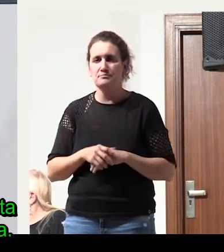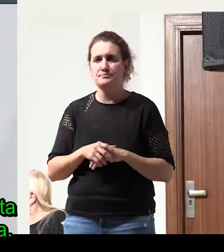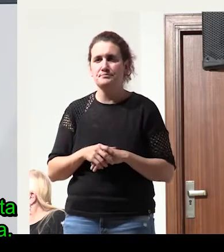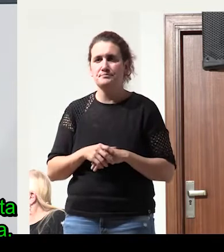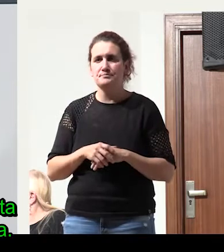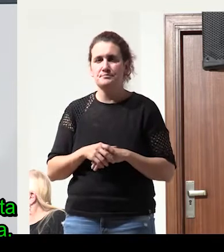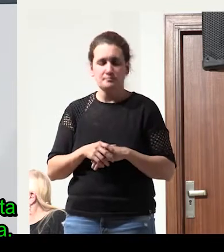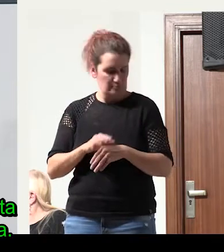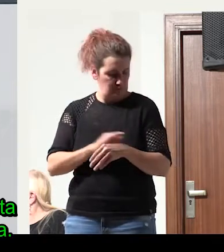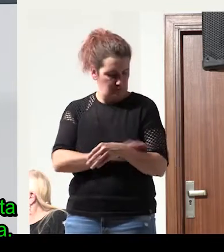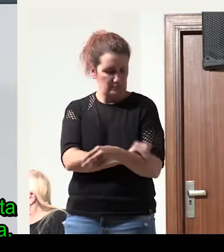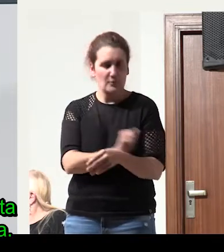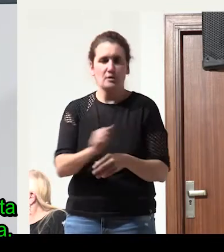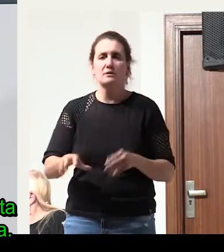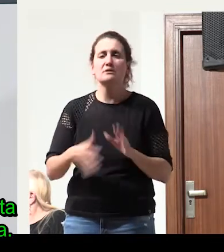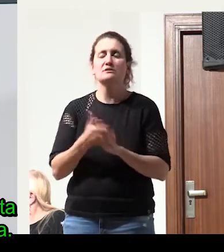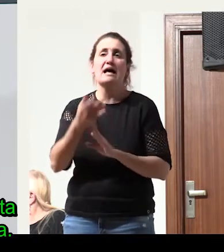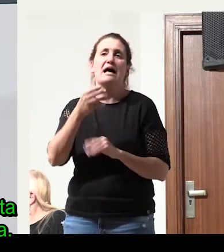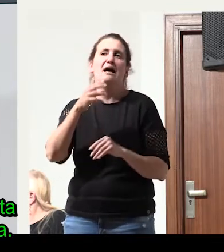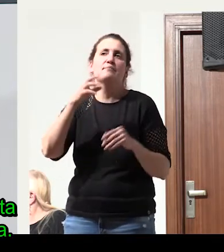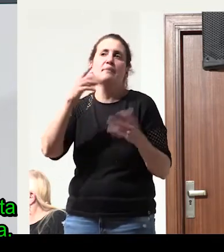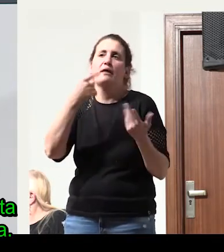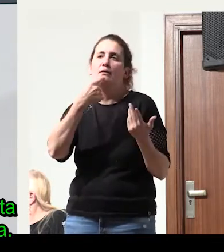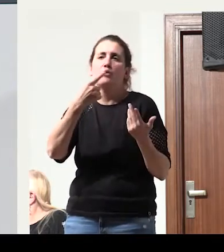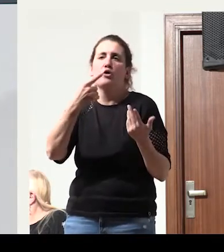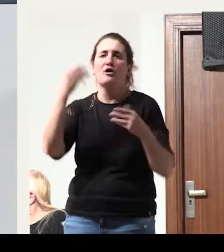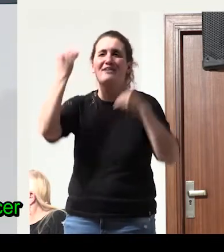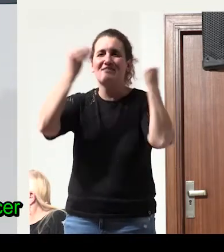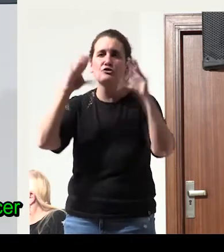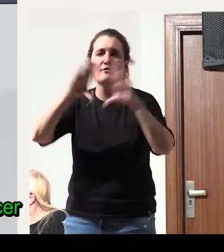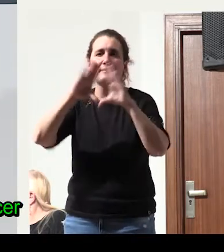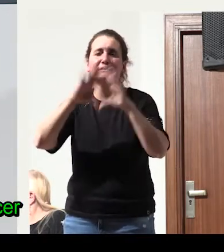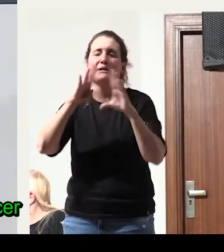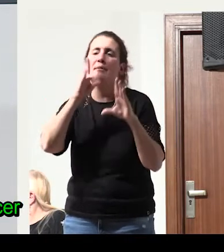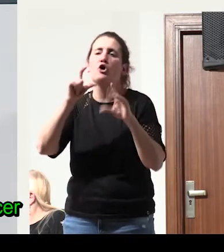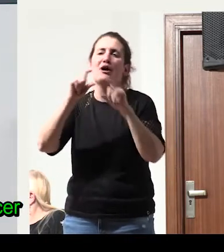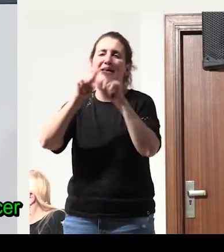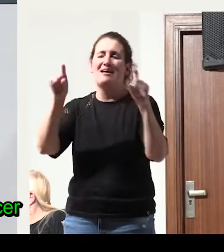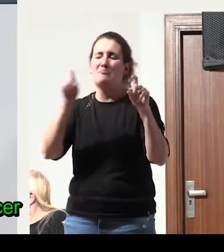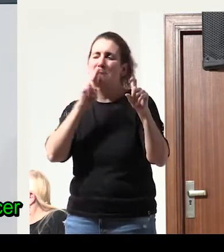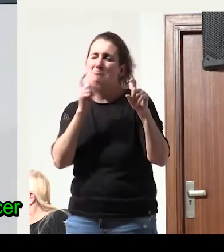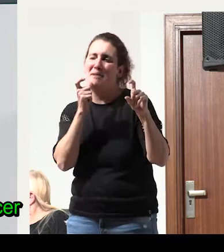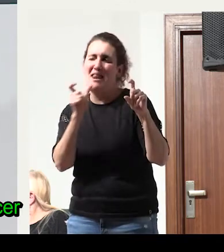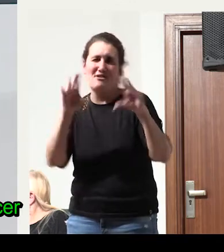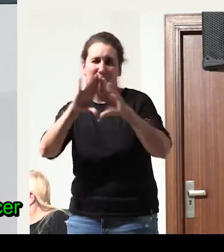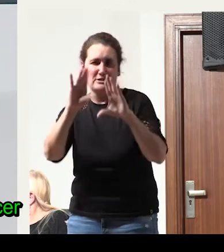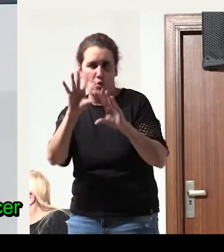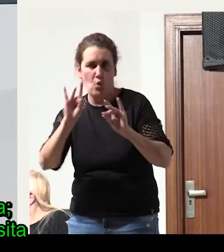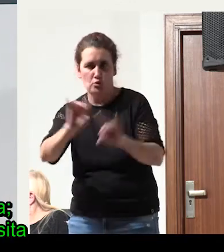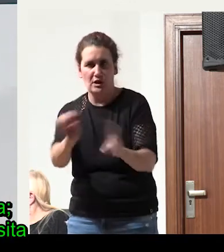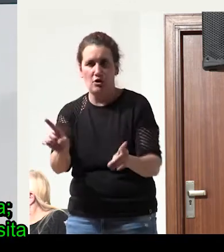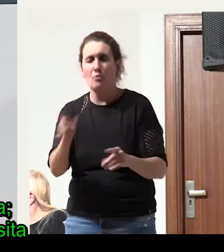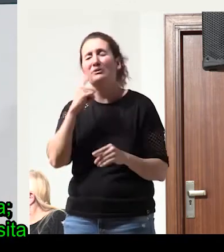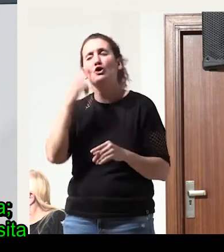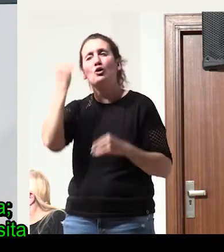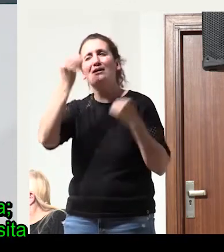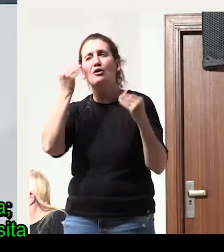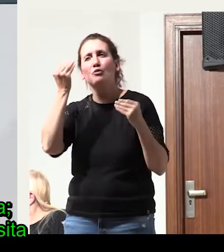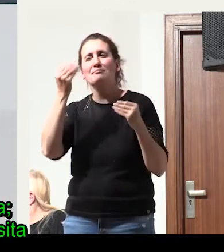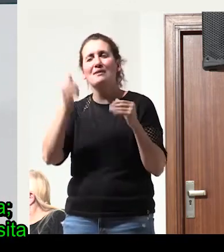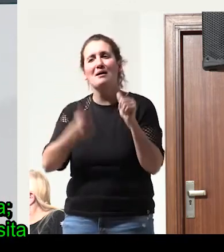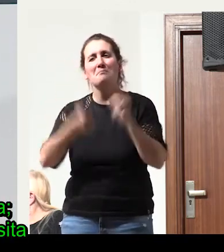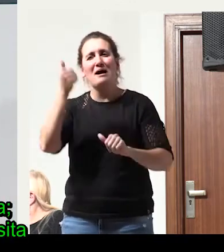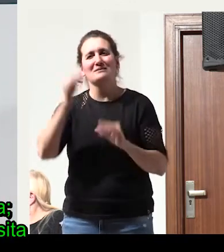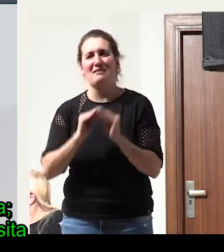reflexión feminista sin etiquetarlo de esa manera. Pero yo creo que hay que hacer un poquito más, ¿eh? No digo